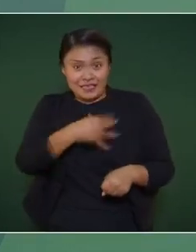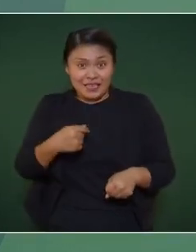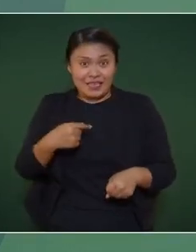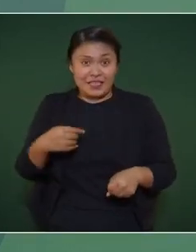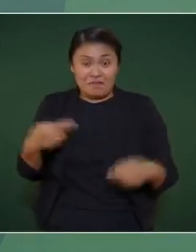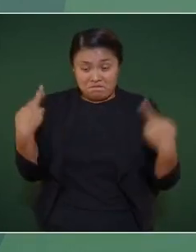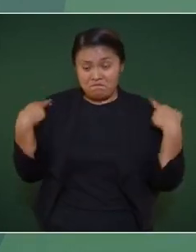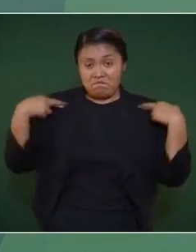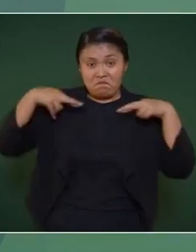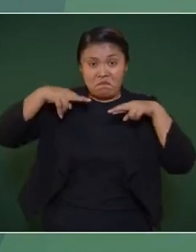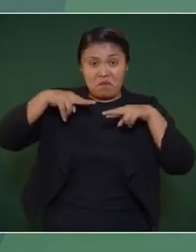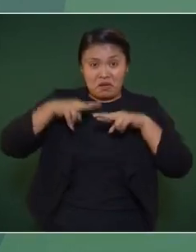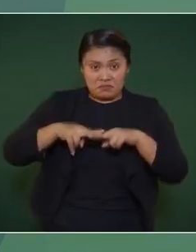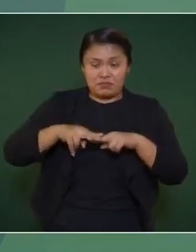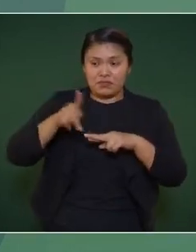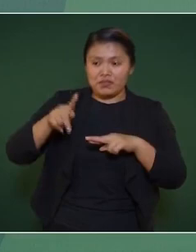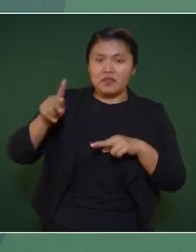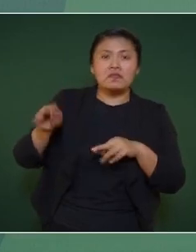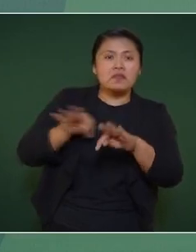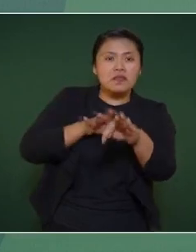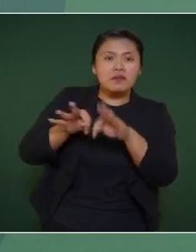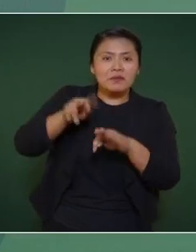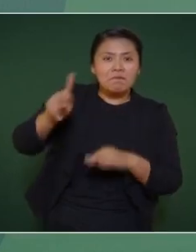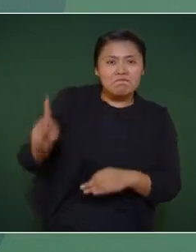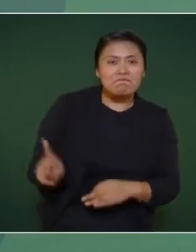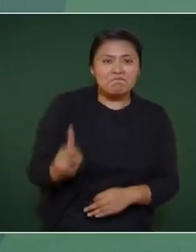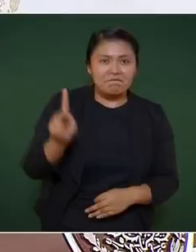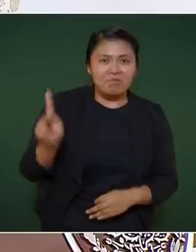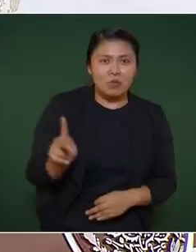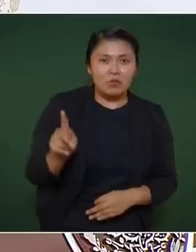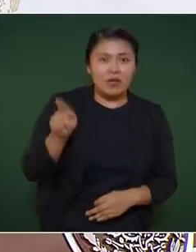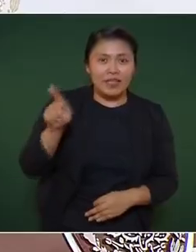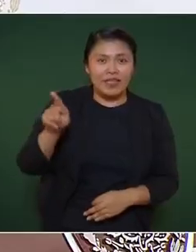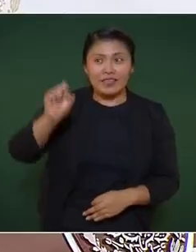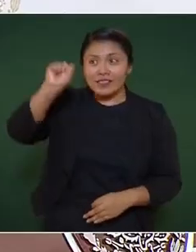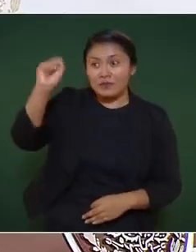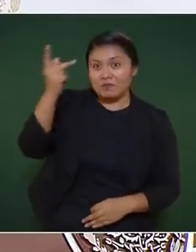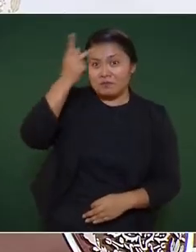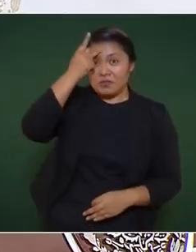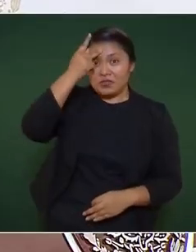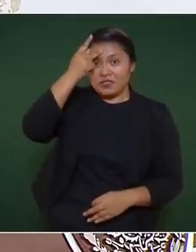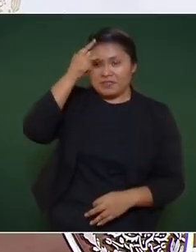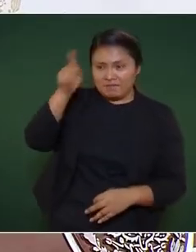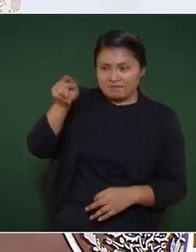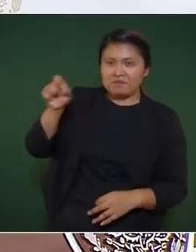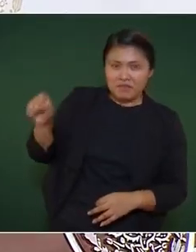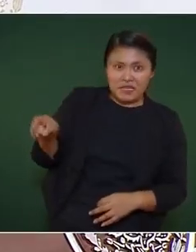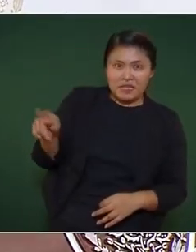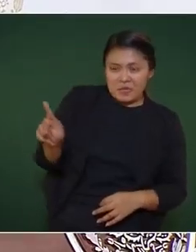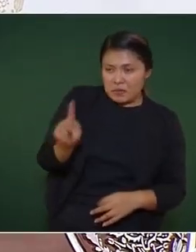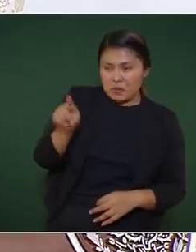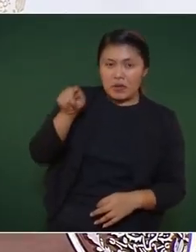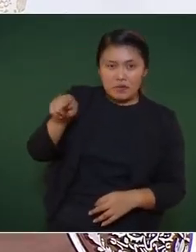rural de la Huasteca potosina, y para orgullo